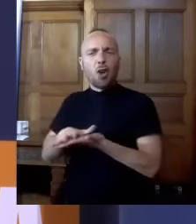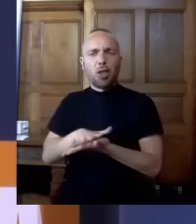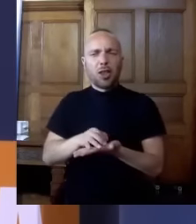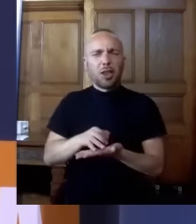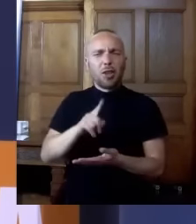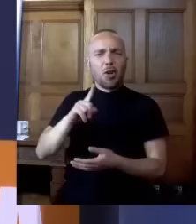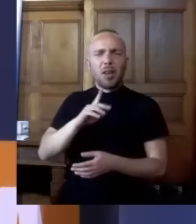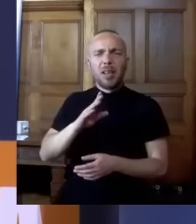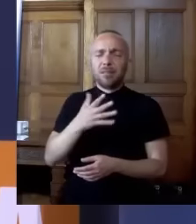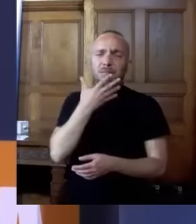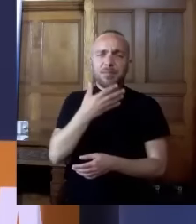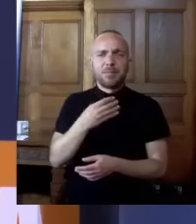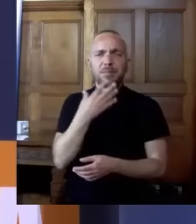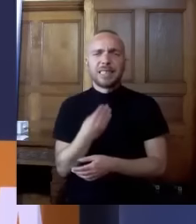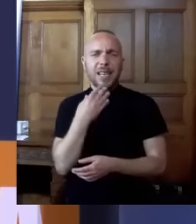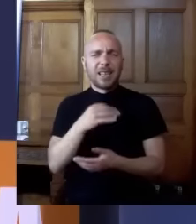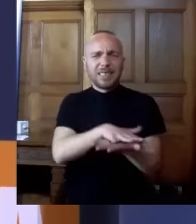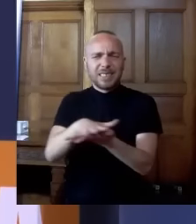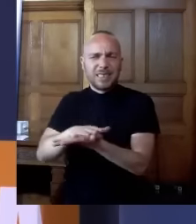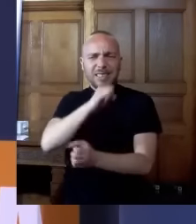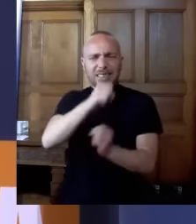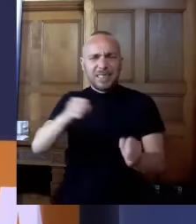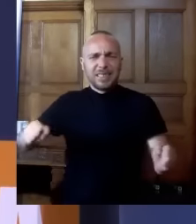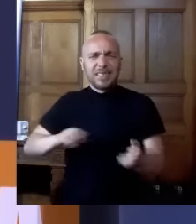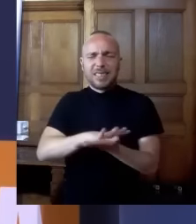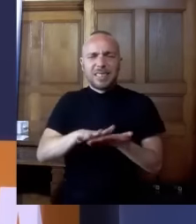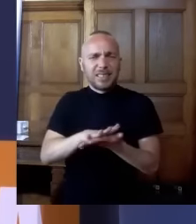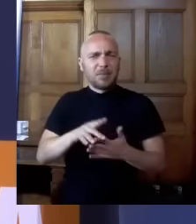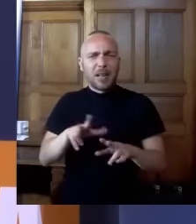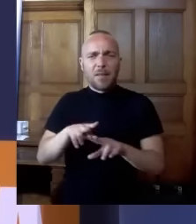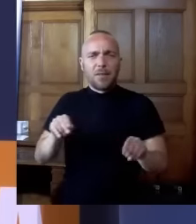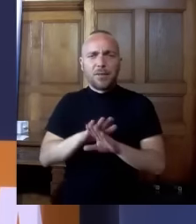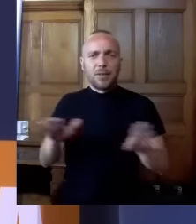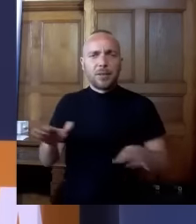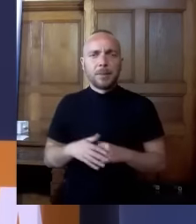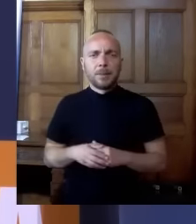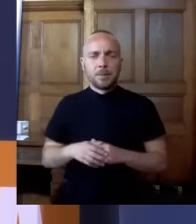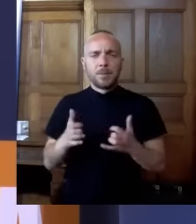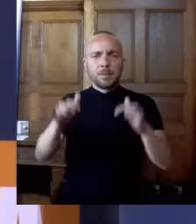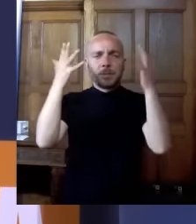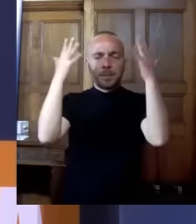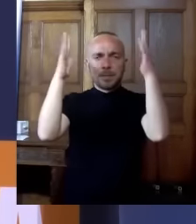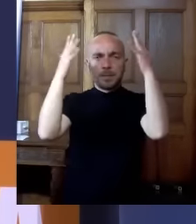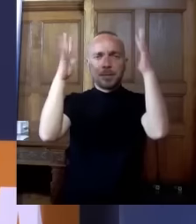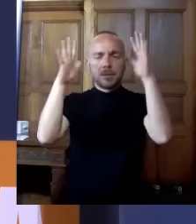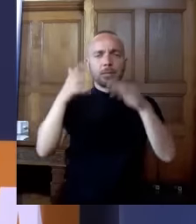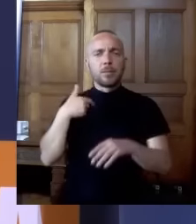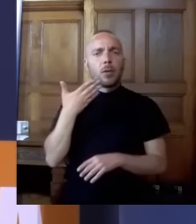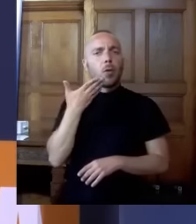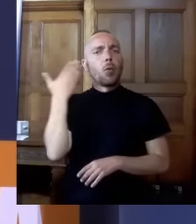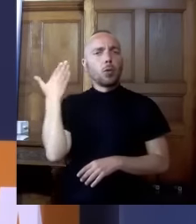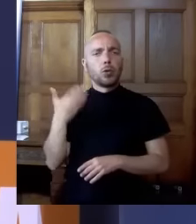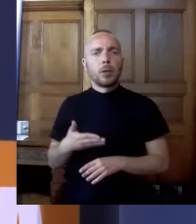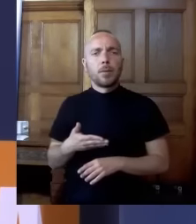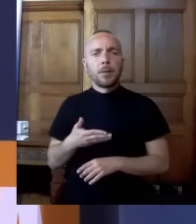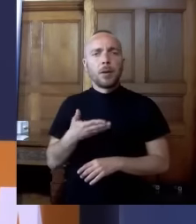Israel como un estado criminal y genocida que es lo que es Y eso no lo vemos en otros sitios compañeros y compañeras orgullosa del